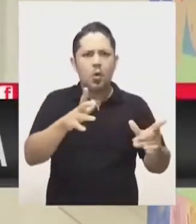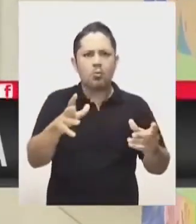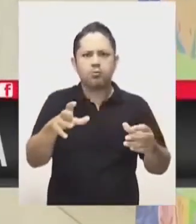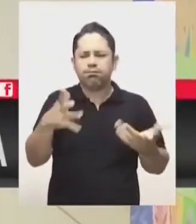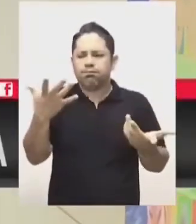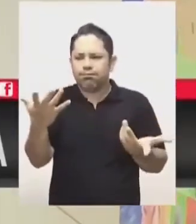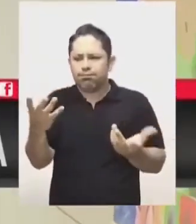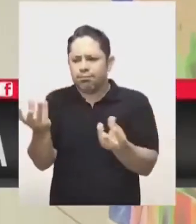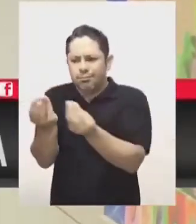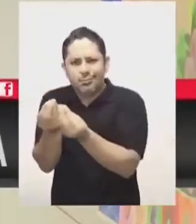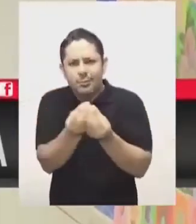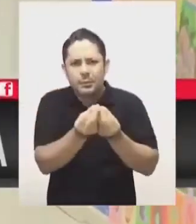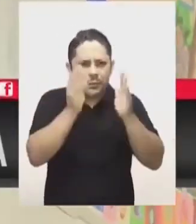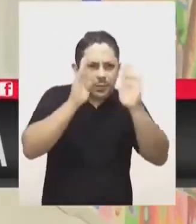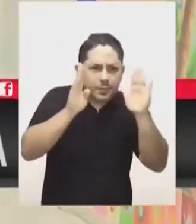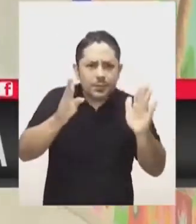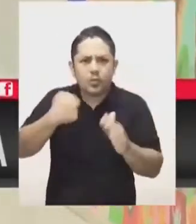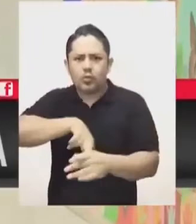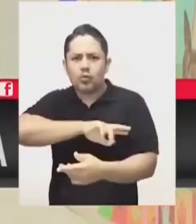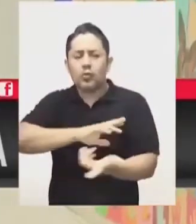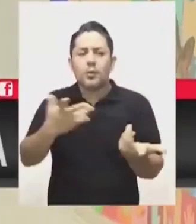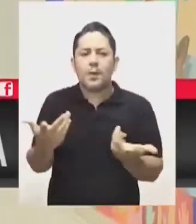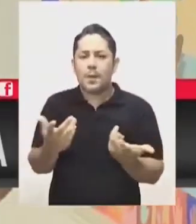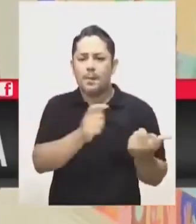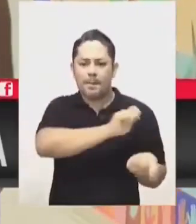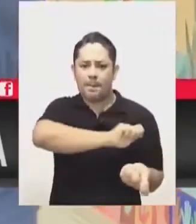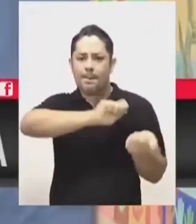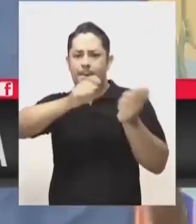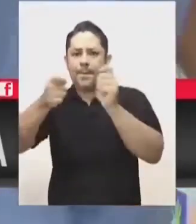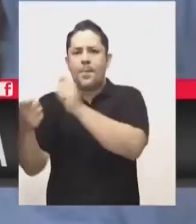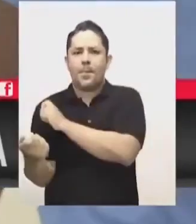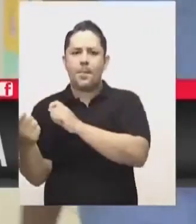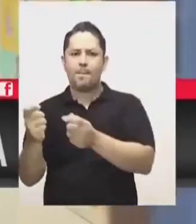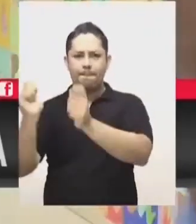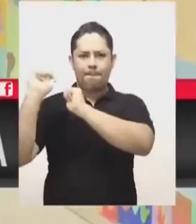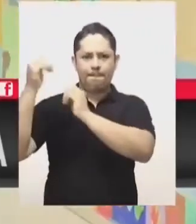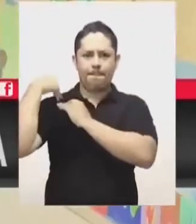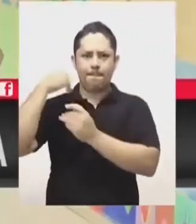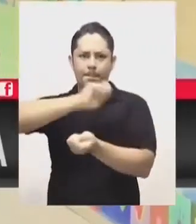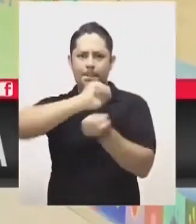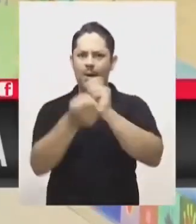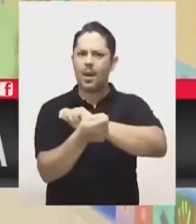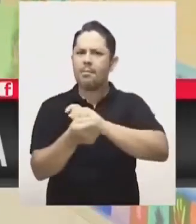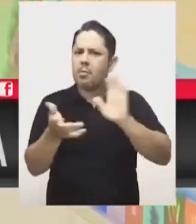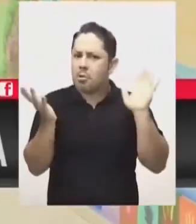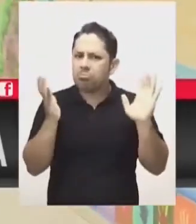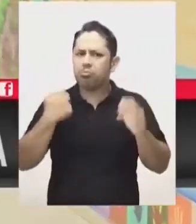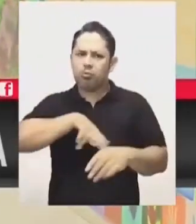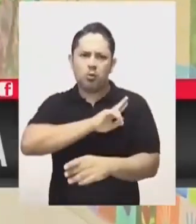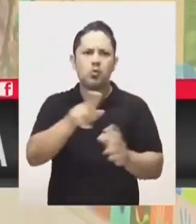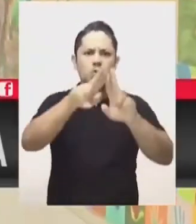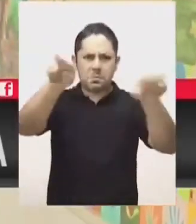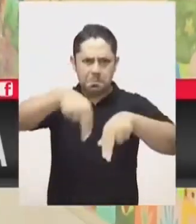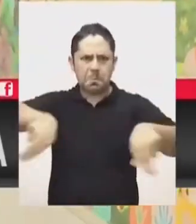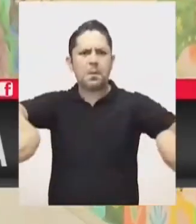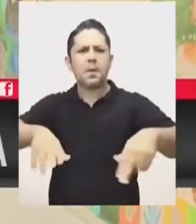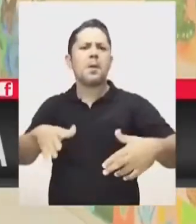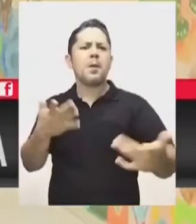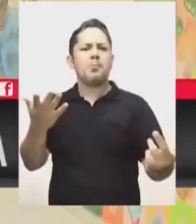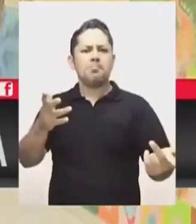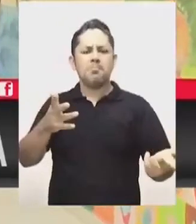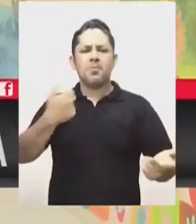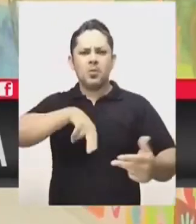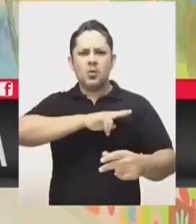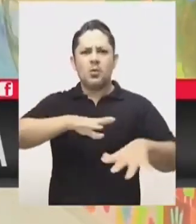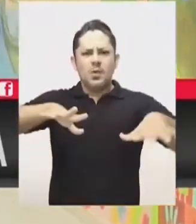unidades de atención, no quiere decir que no se lleve el empalme, porque este empalme se está llevando de manera virtual, en reuniones virtuales, en los procesos